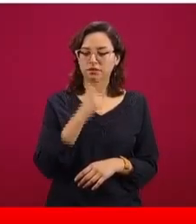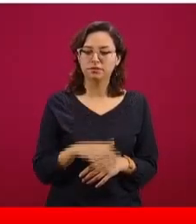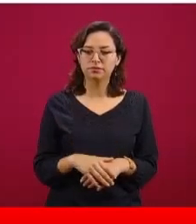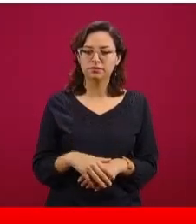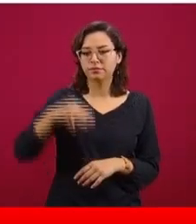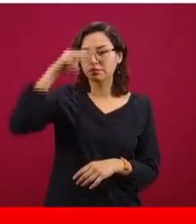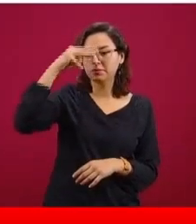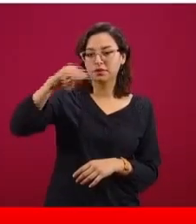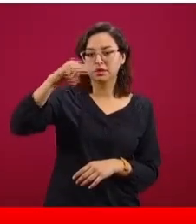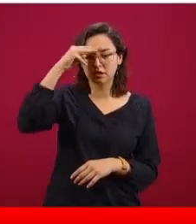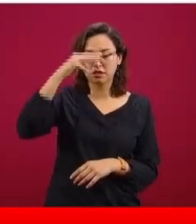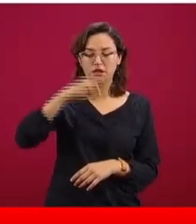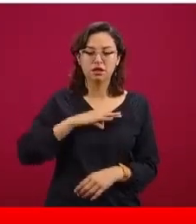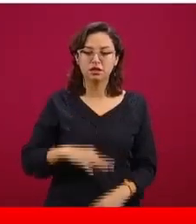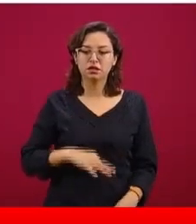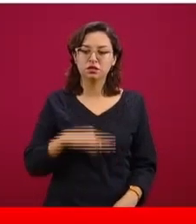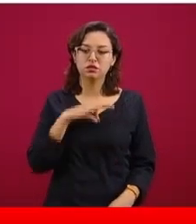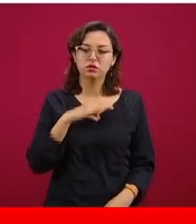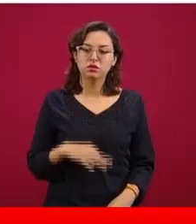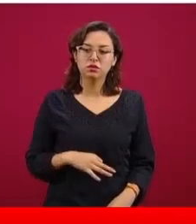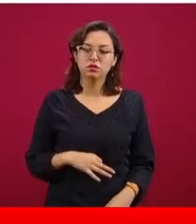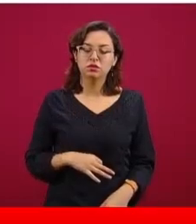mexicanito luna